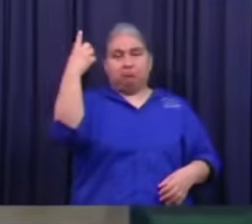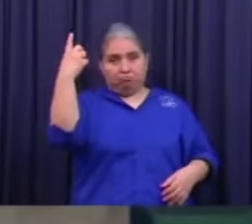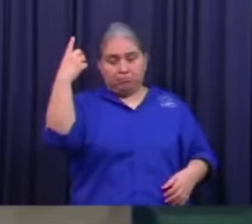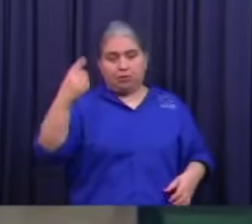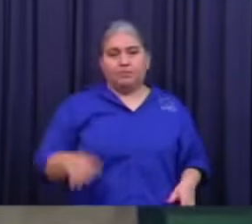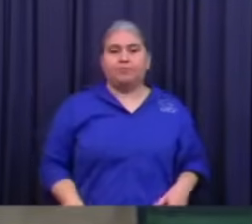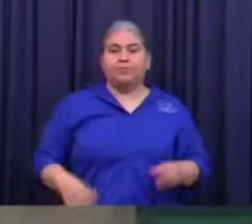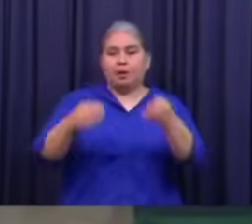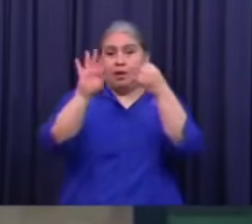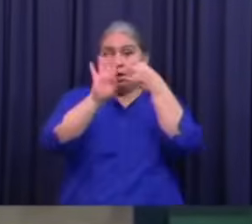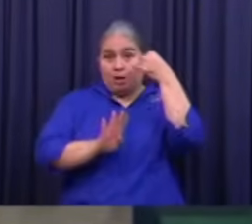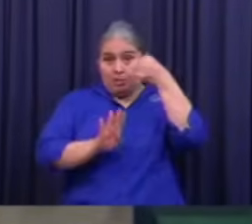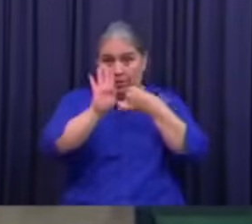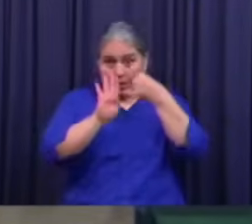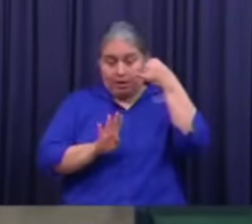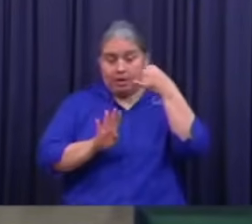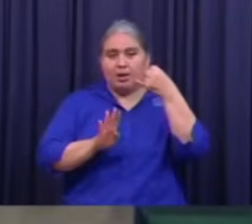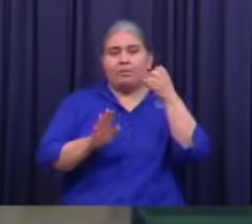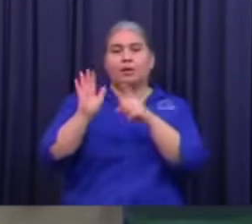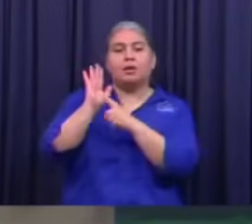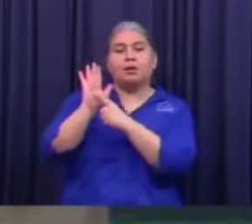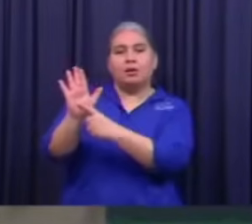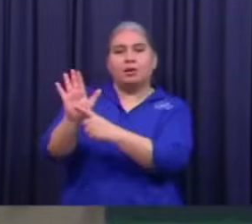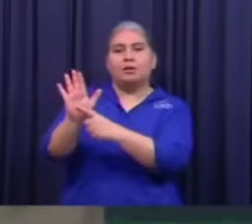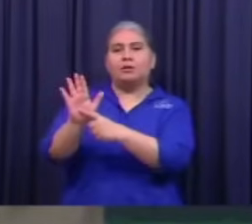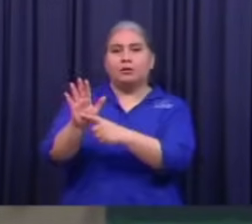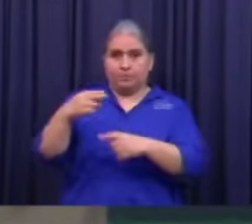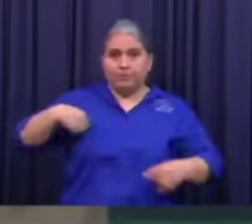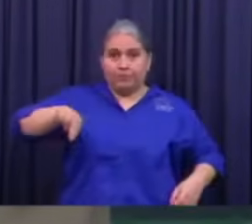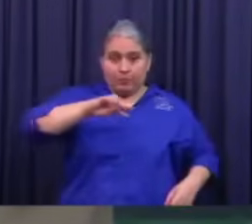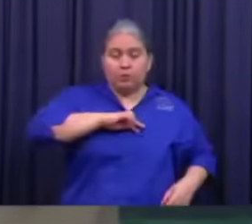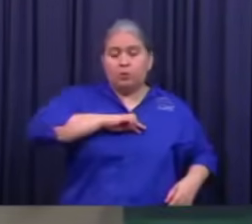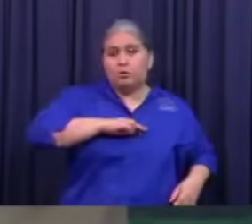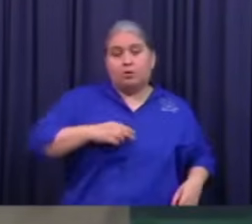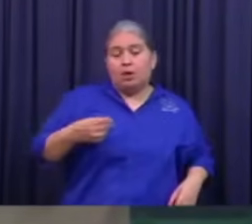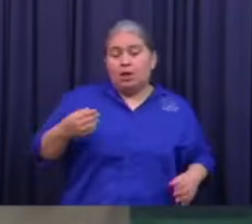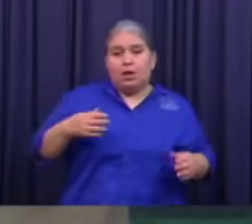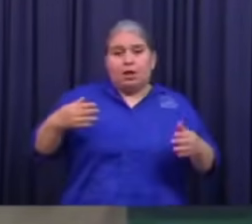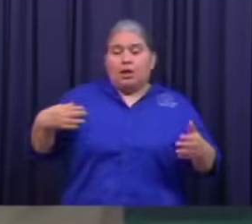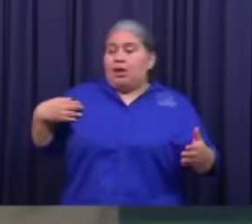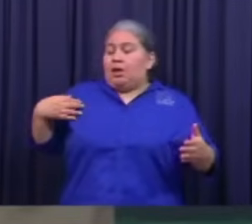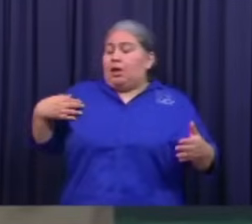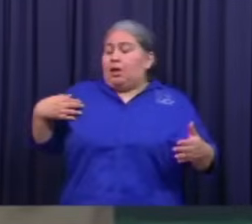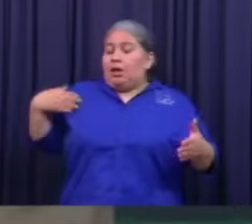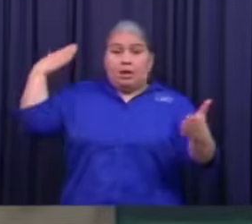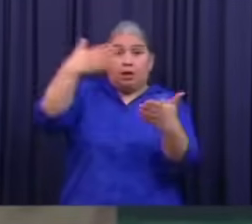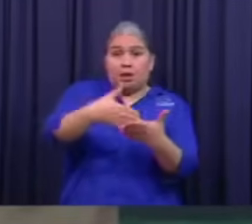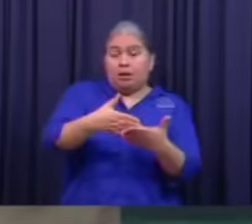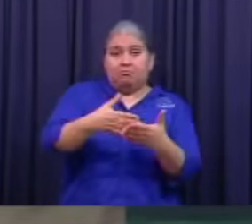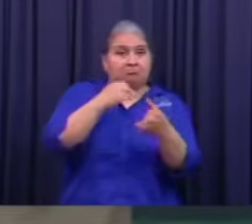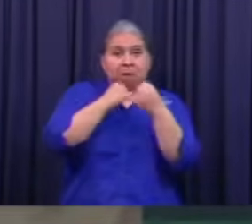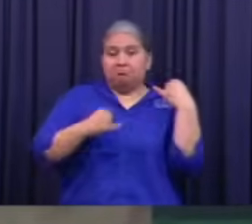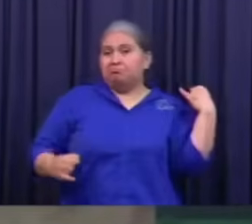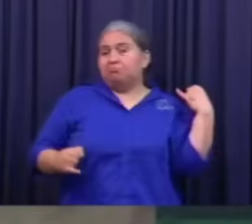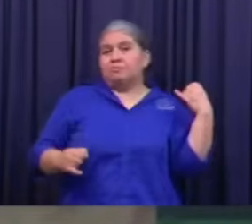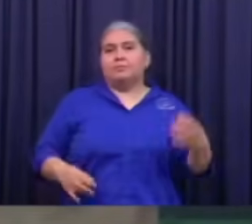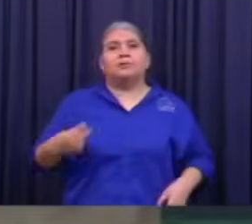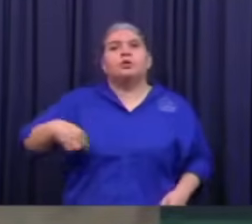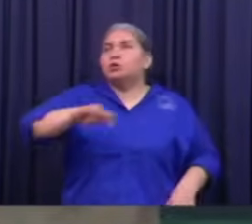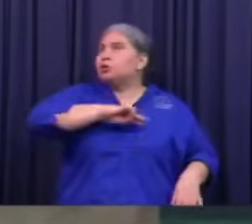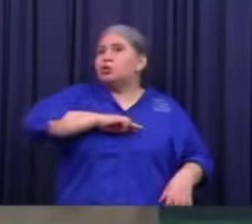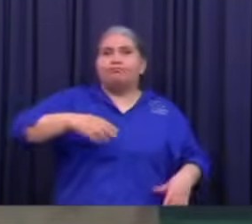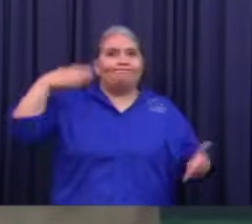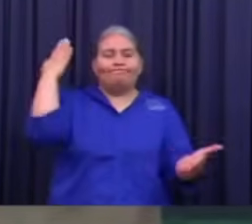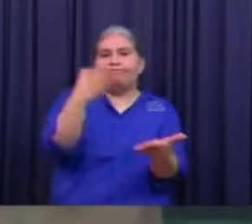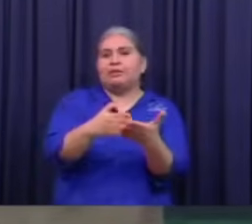Benjamín nos representa a nosotros Porque somos los últimos que llegamos hermano antes de nosotros a todo llegamos de